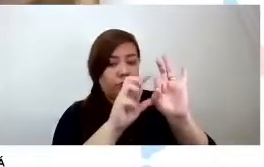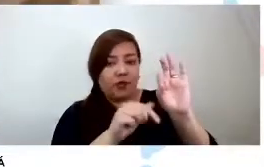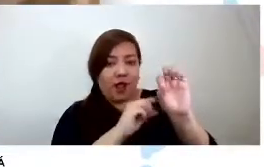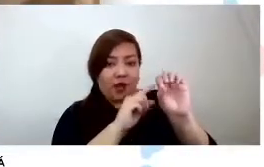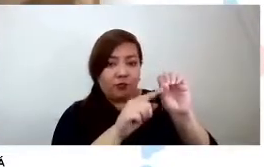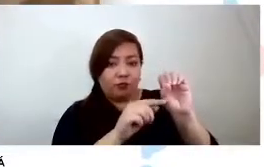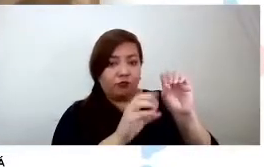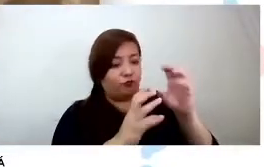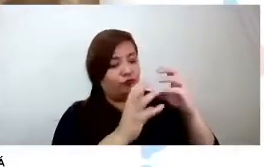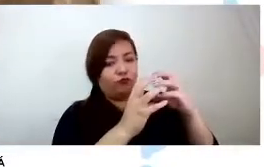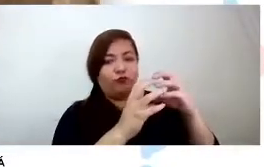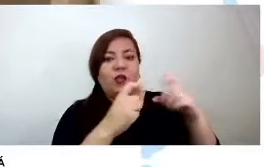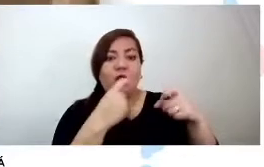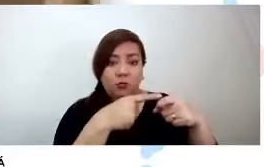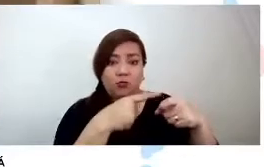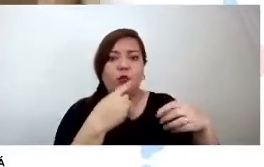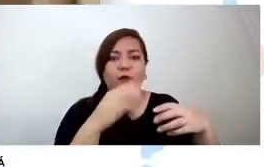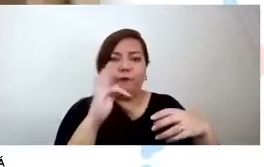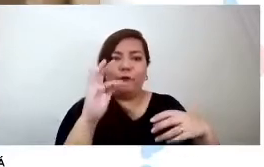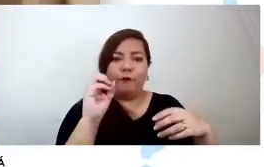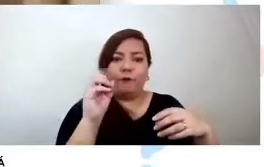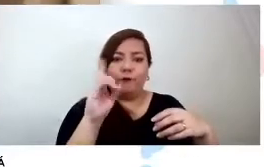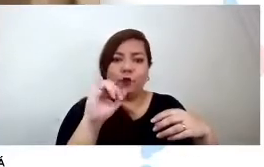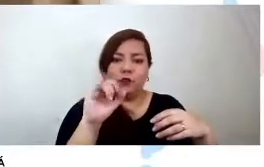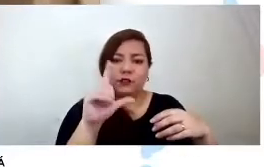estado fósil. Ahora, estos